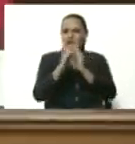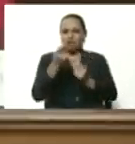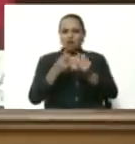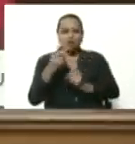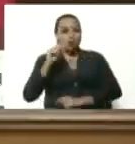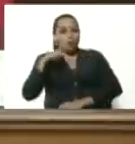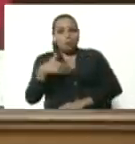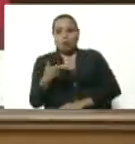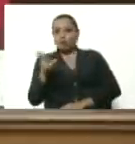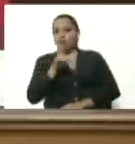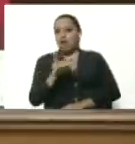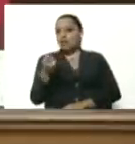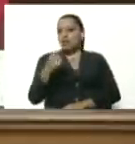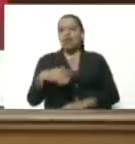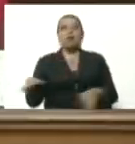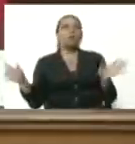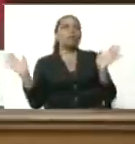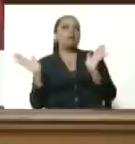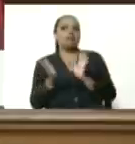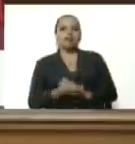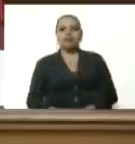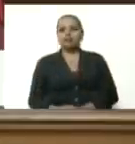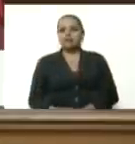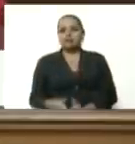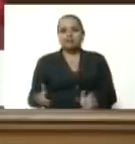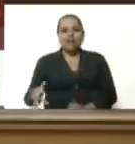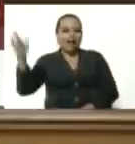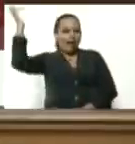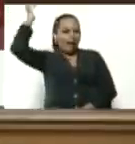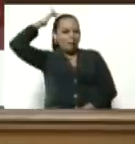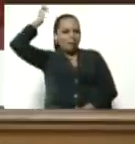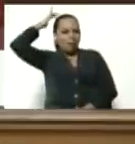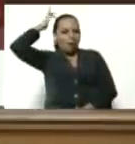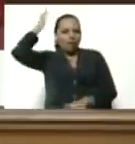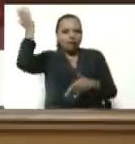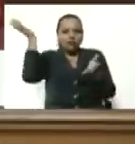tus recursos, por Dios, hipócritas y miserables es lo que son.